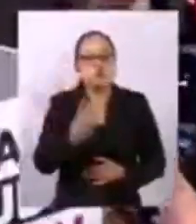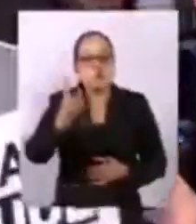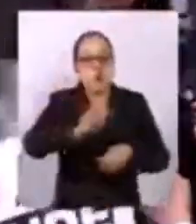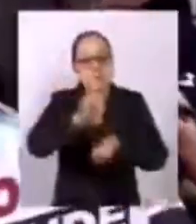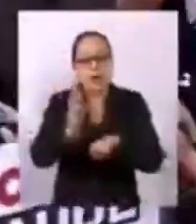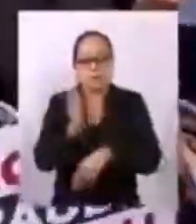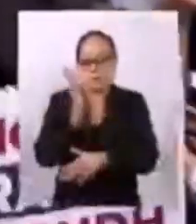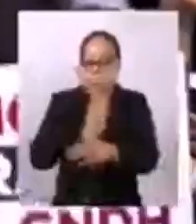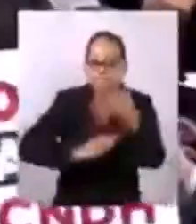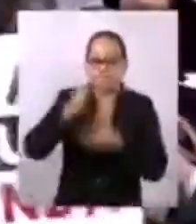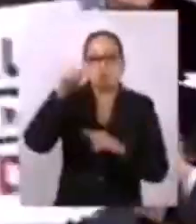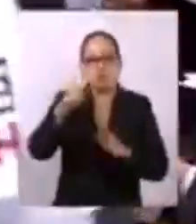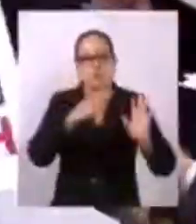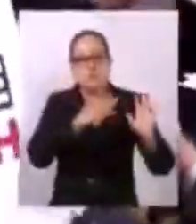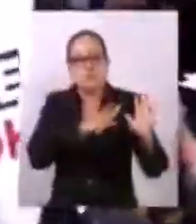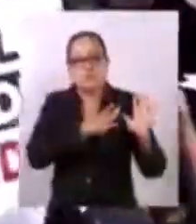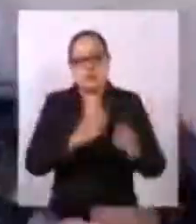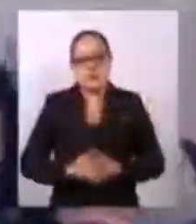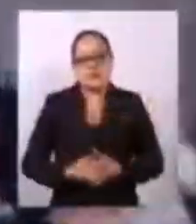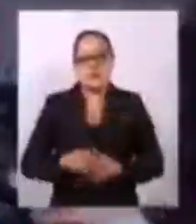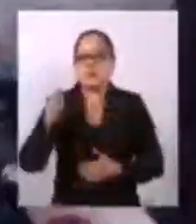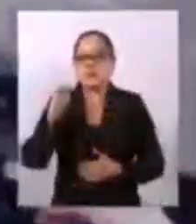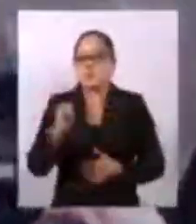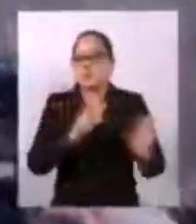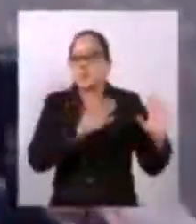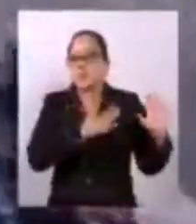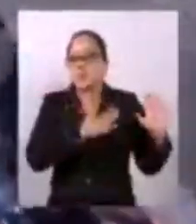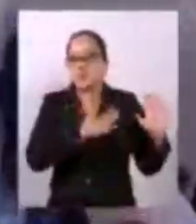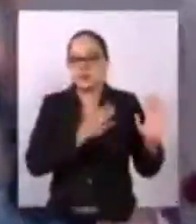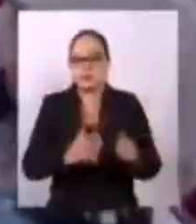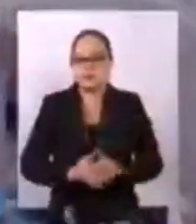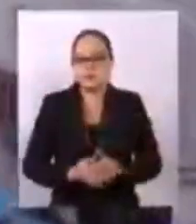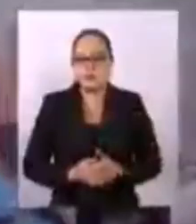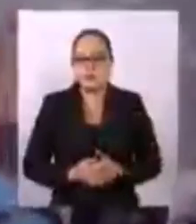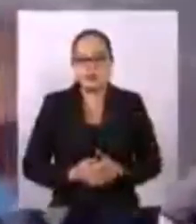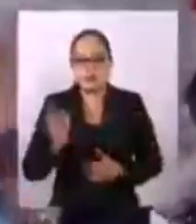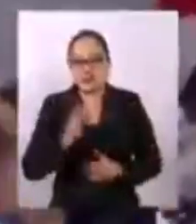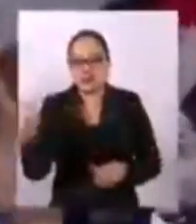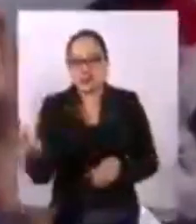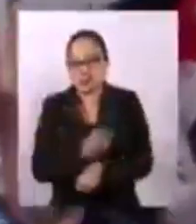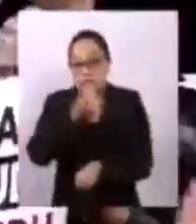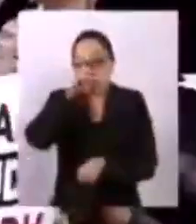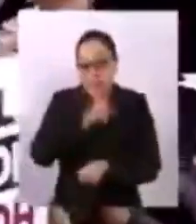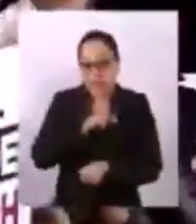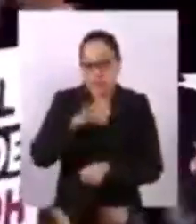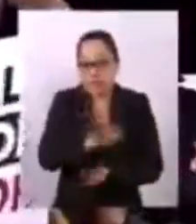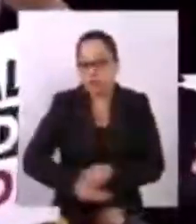la prosperidad de la Unión? Si así no lo hiciera,